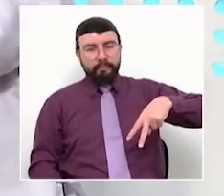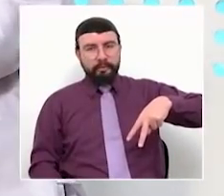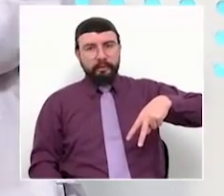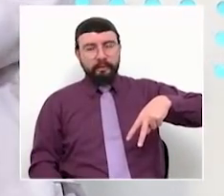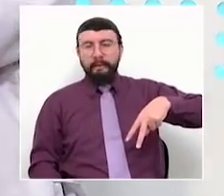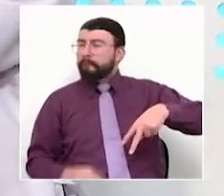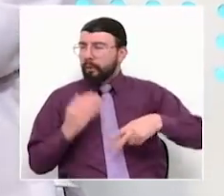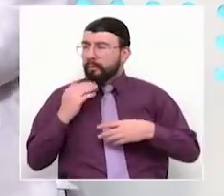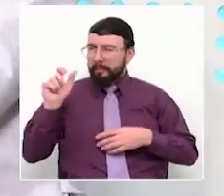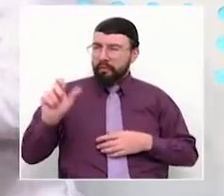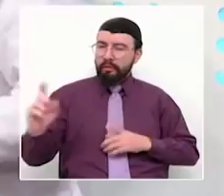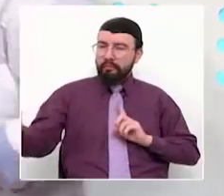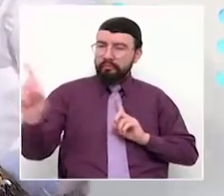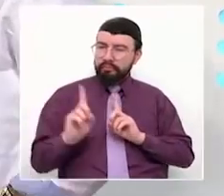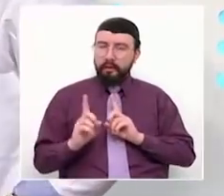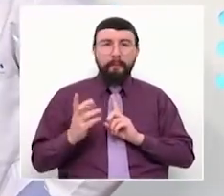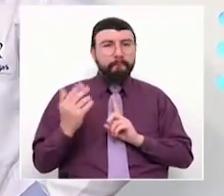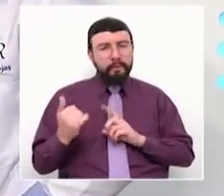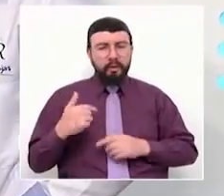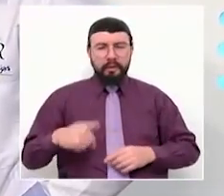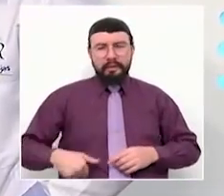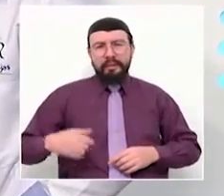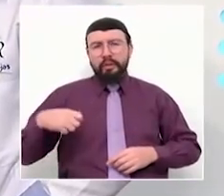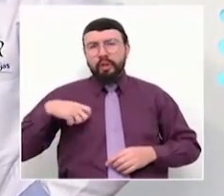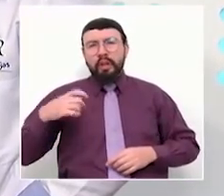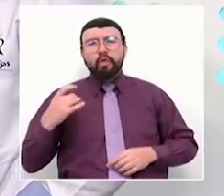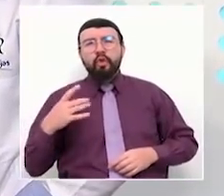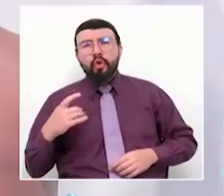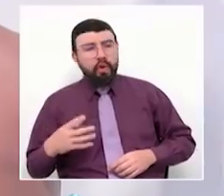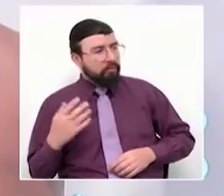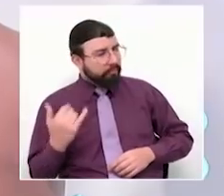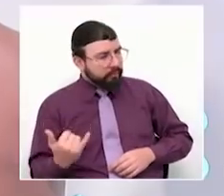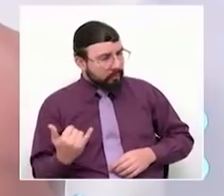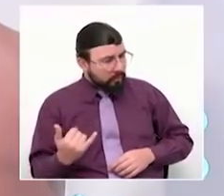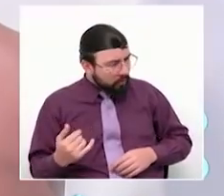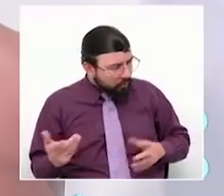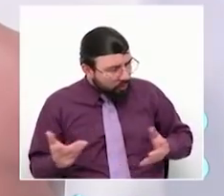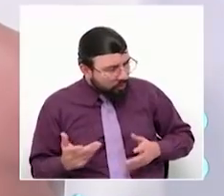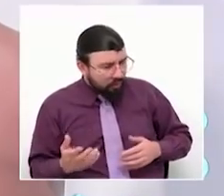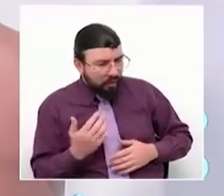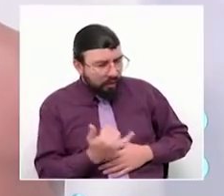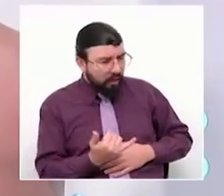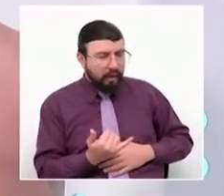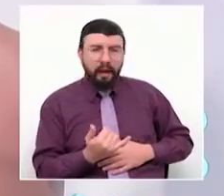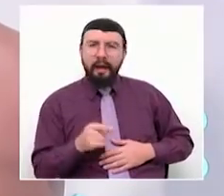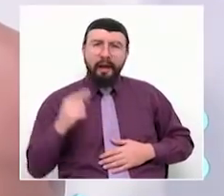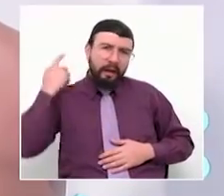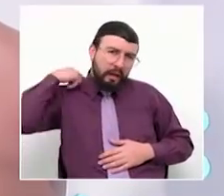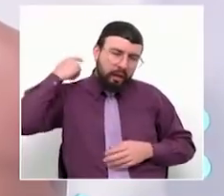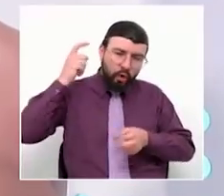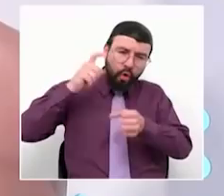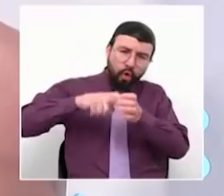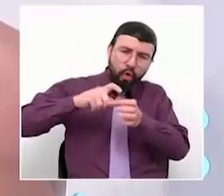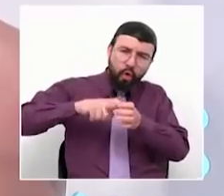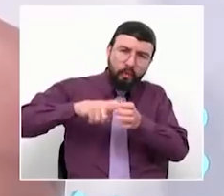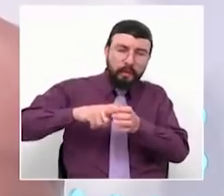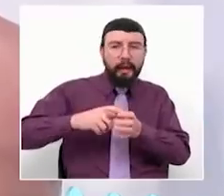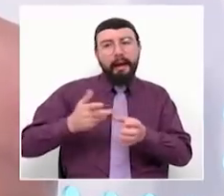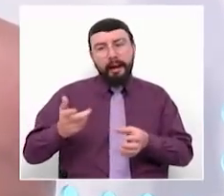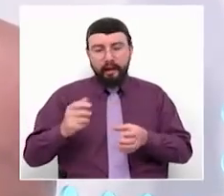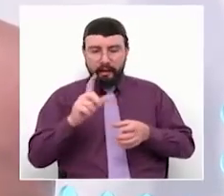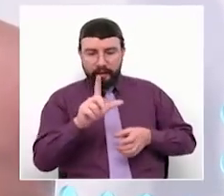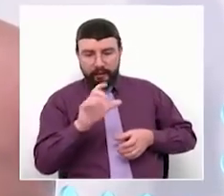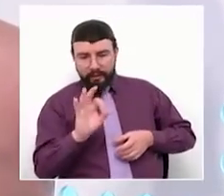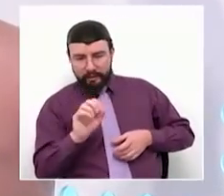una paciente, dolor en la planta del pie. El dolor en la planta del pie se origina en la columna, en el L3, en el L4, en el L5. O en el